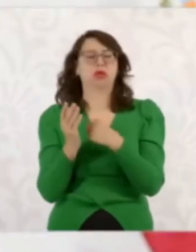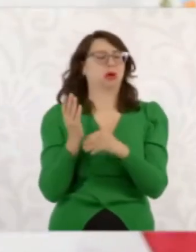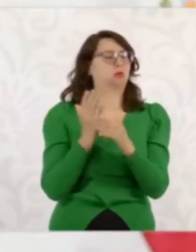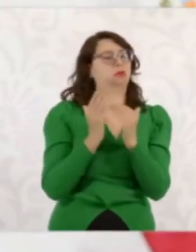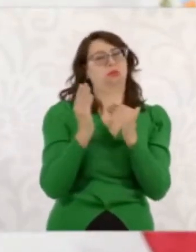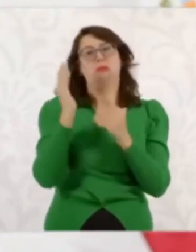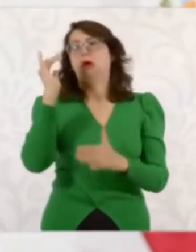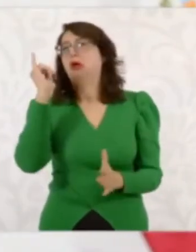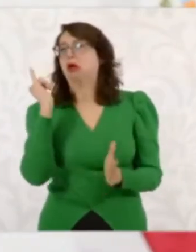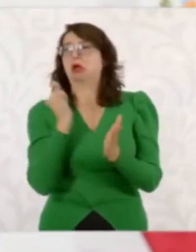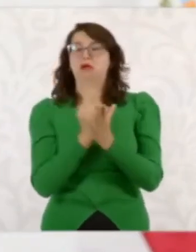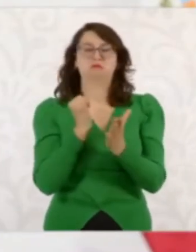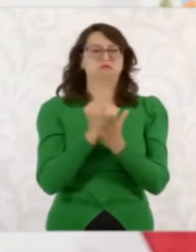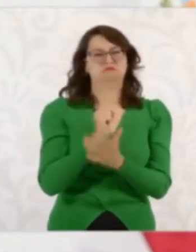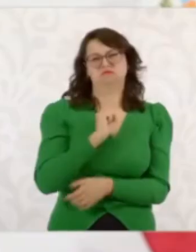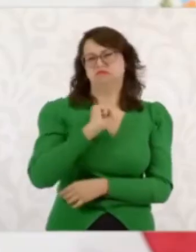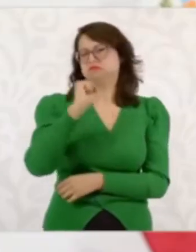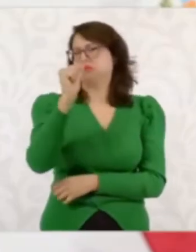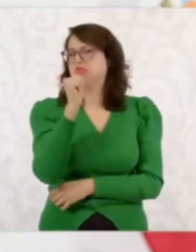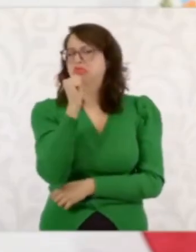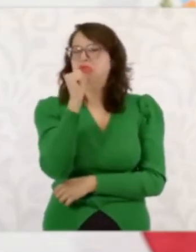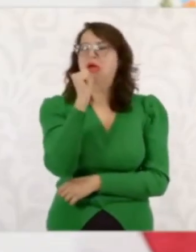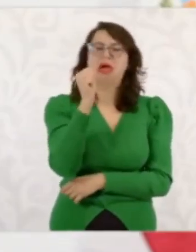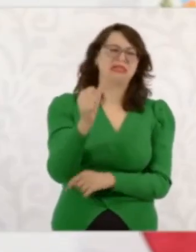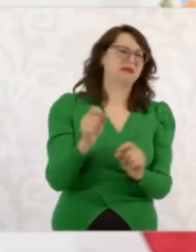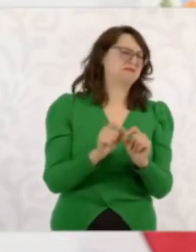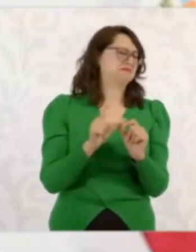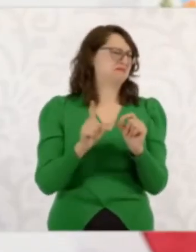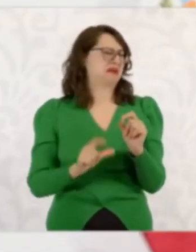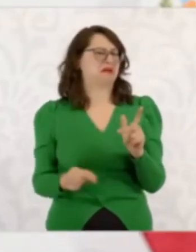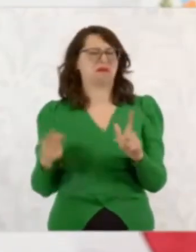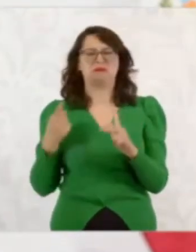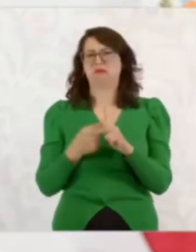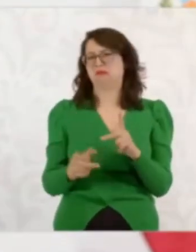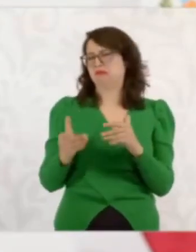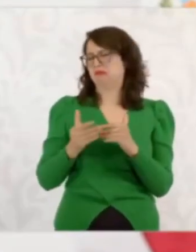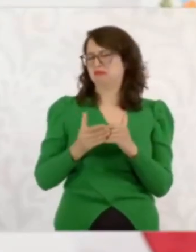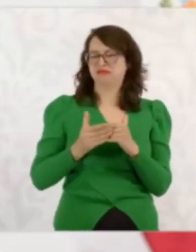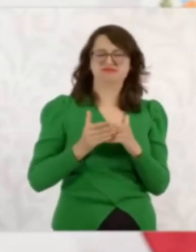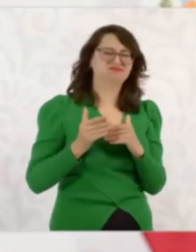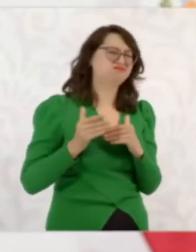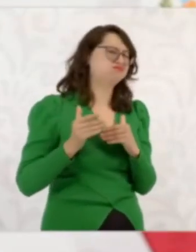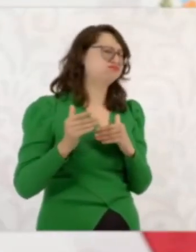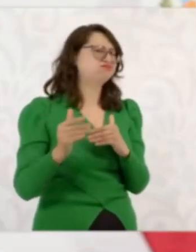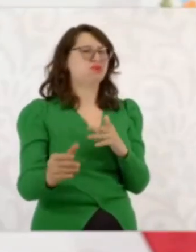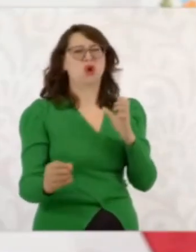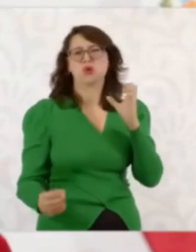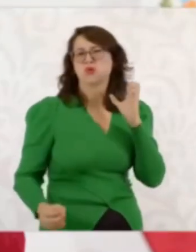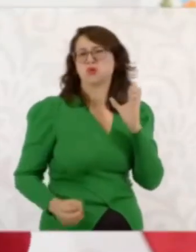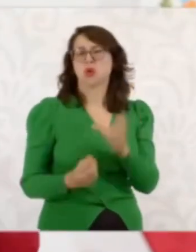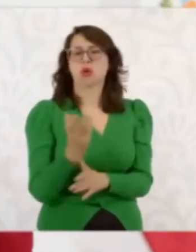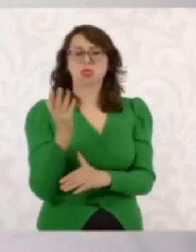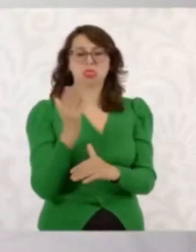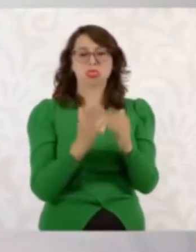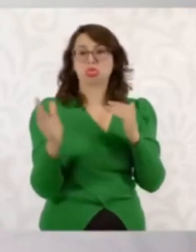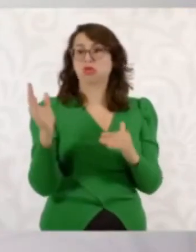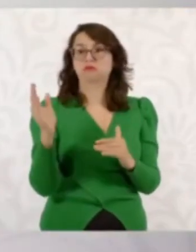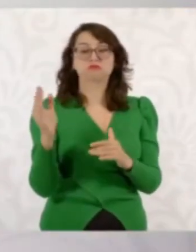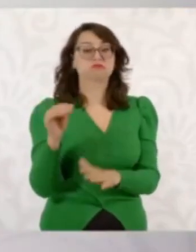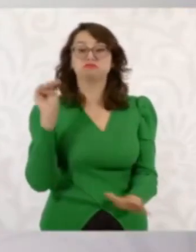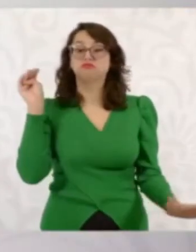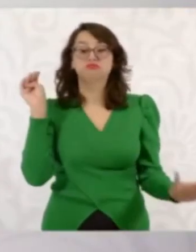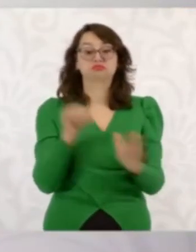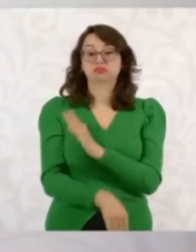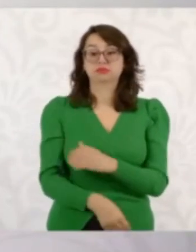inflación, México entró a un modelo que lo va a sacar adelante. ¡Uah!